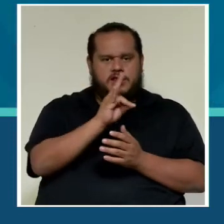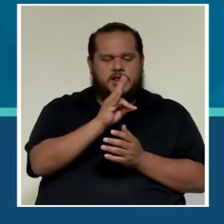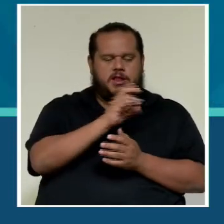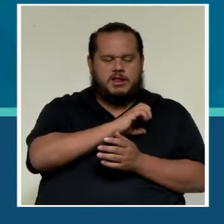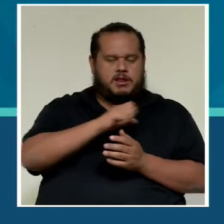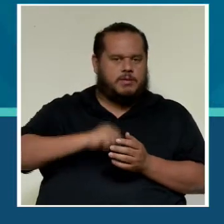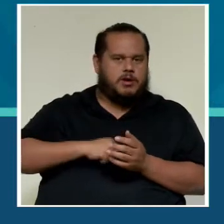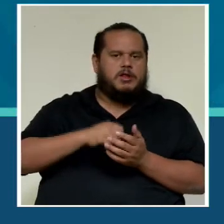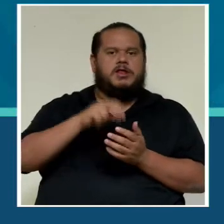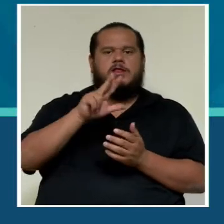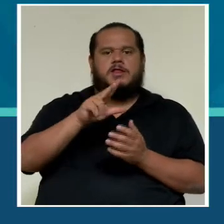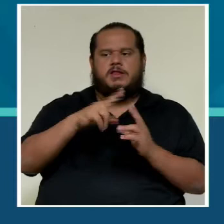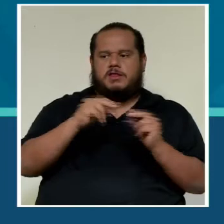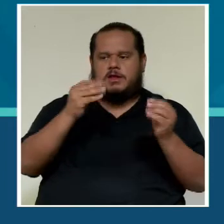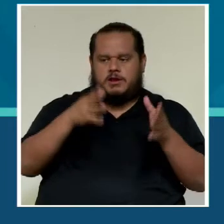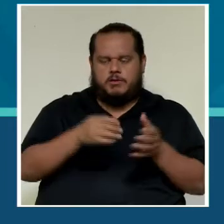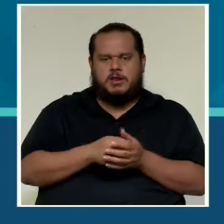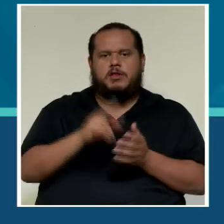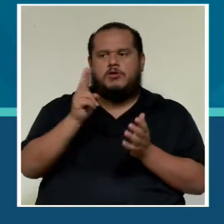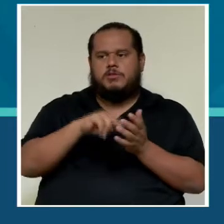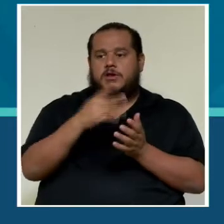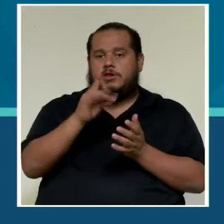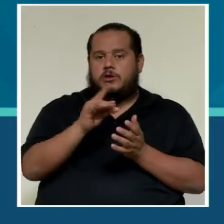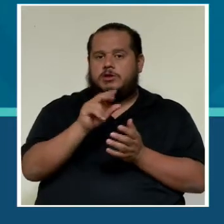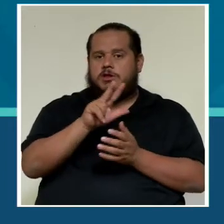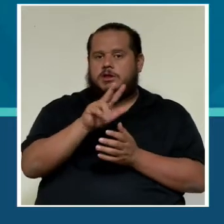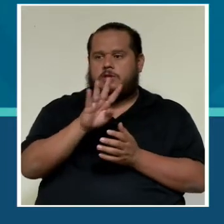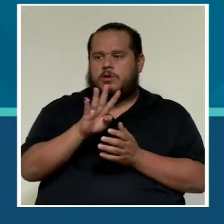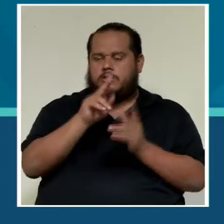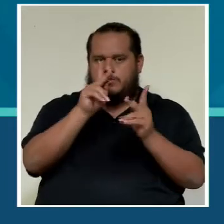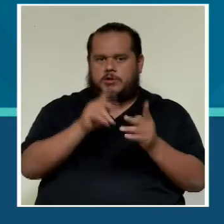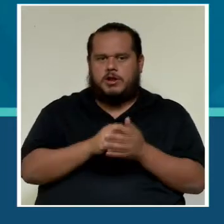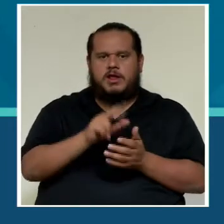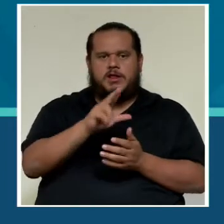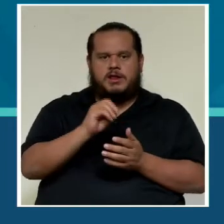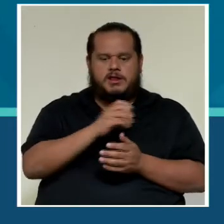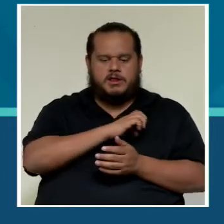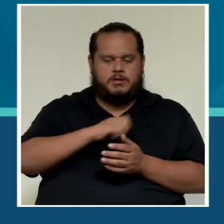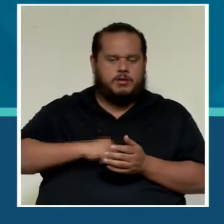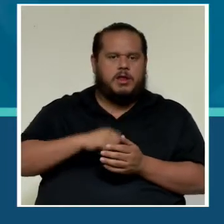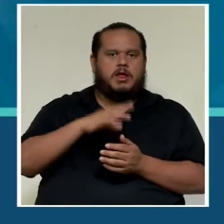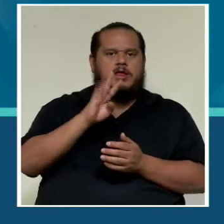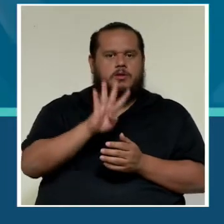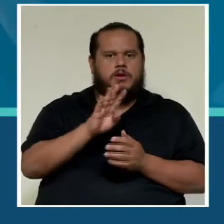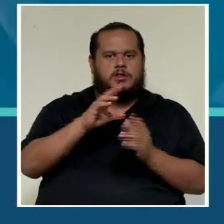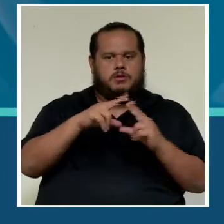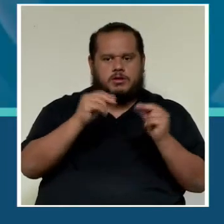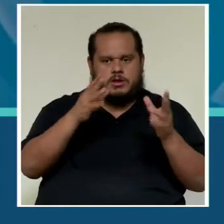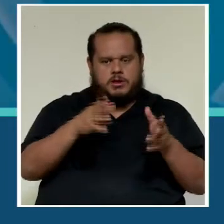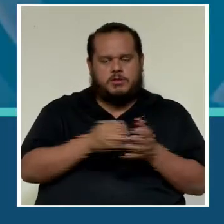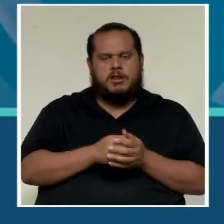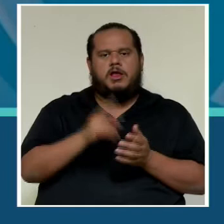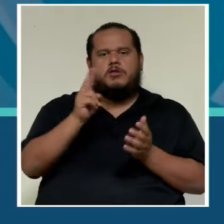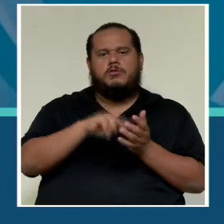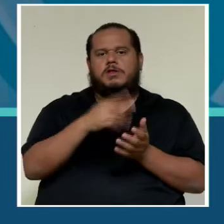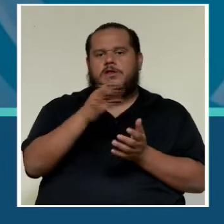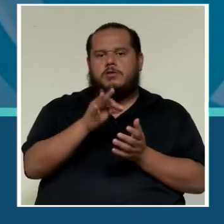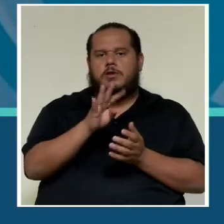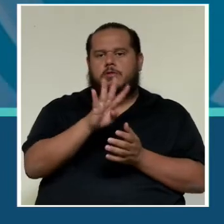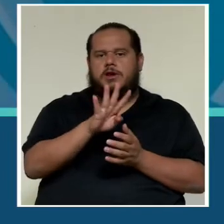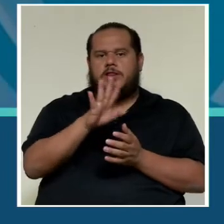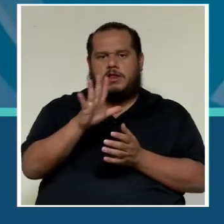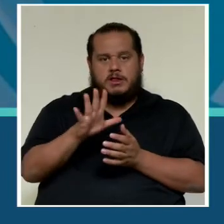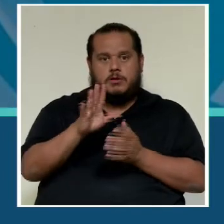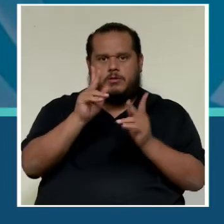3 nicaragüenses. Para el 2018 fueron 34 personas, 30 salvadoreños y 4 nicaragüenses. Para el 2019,